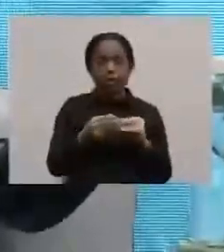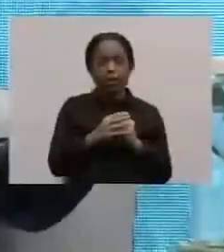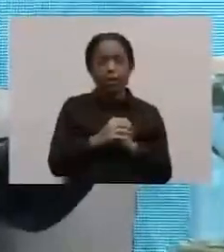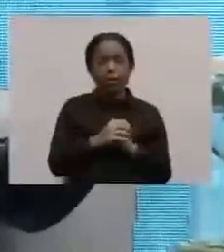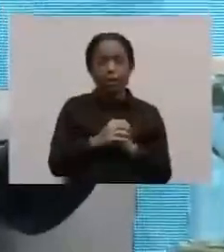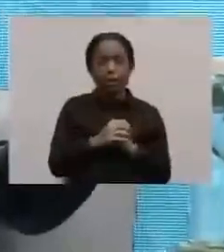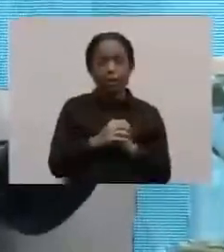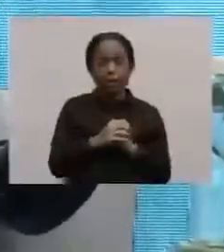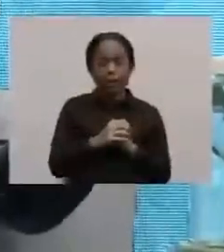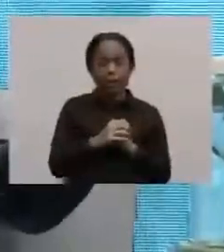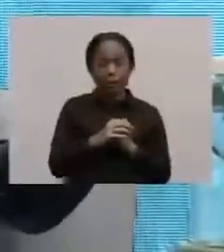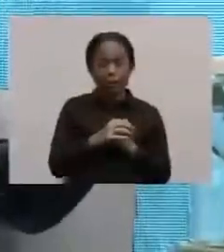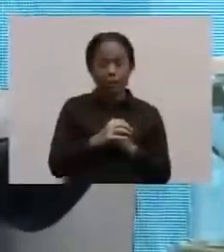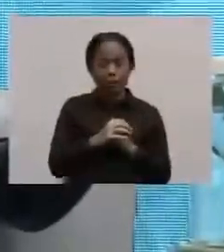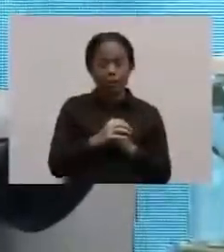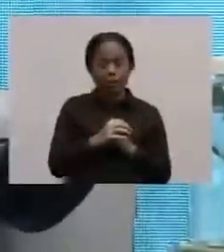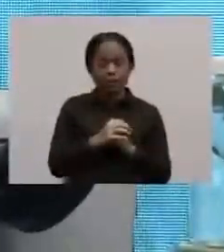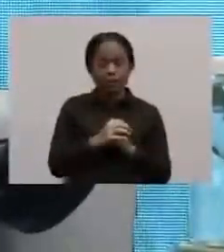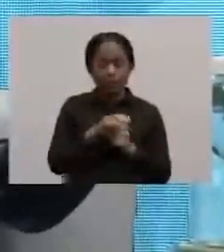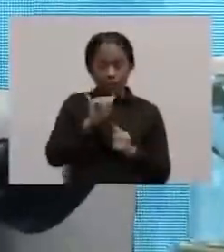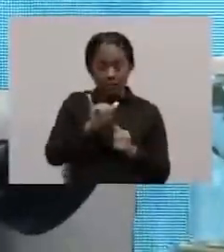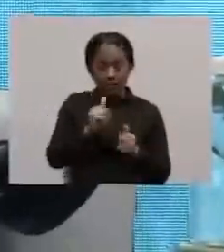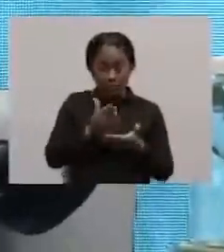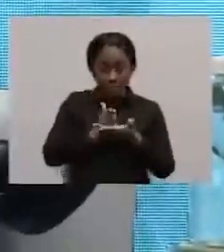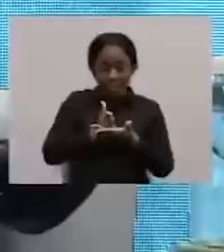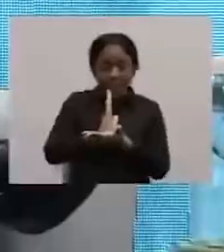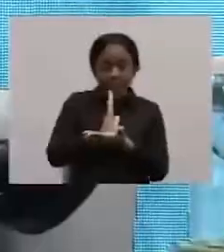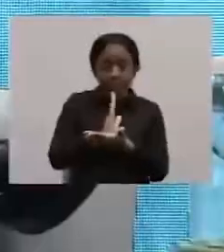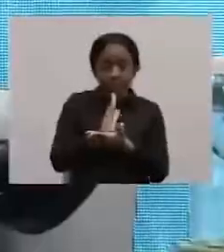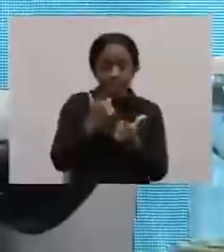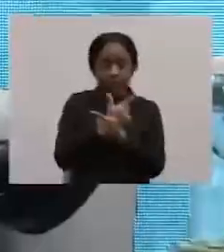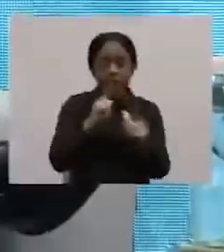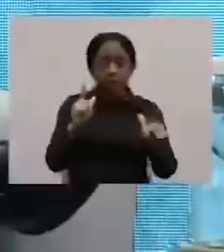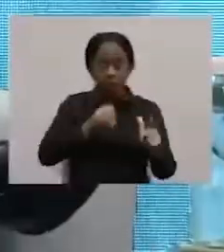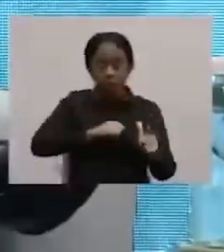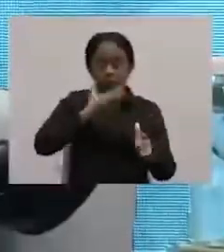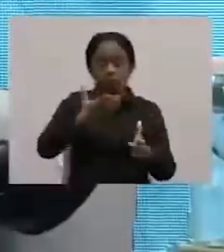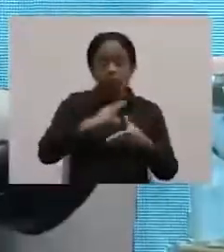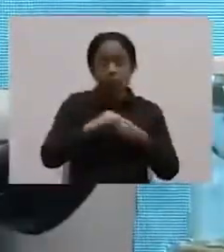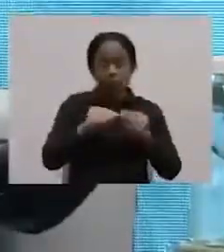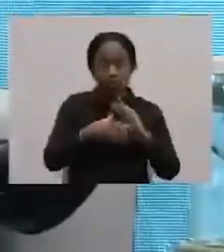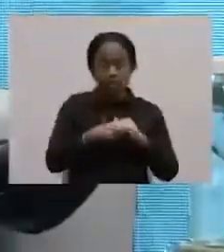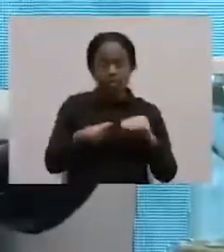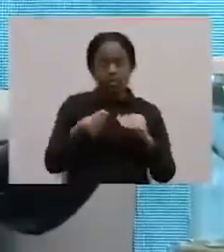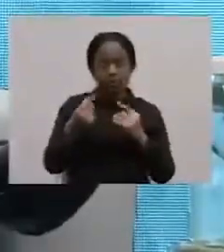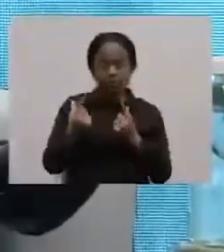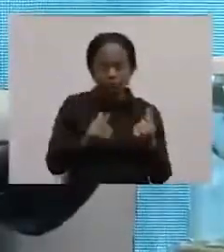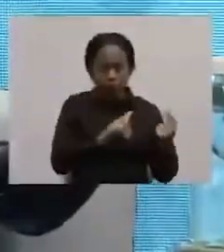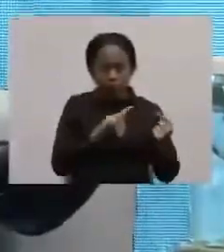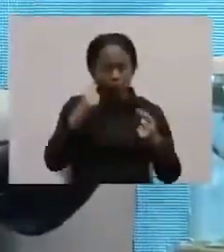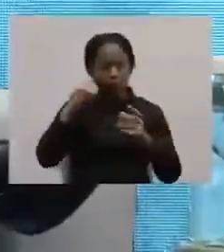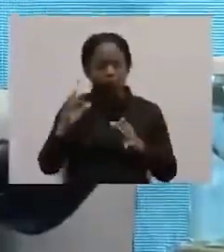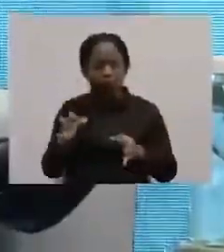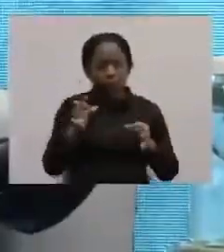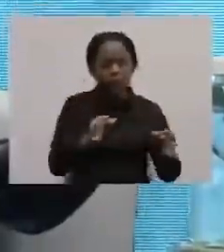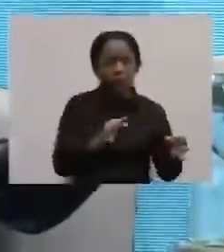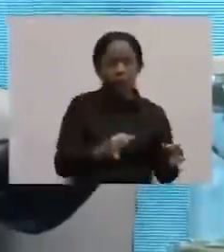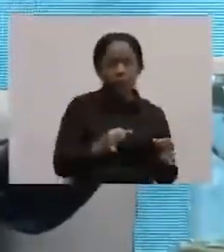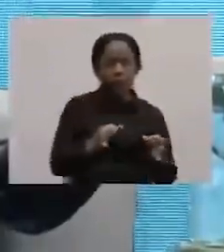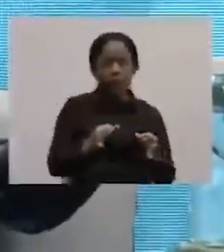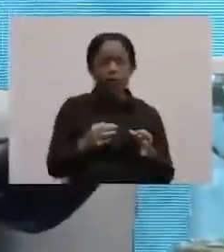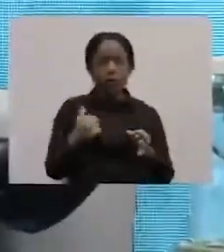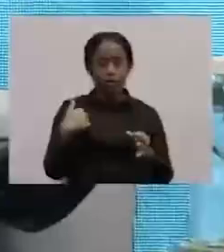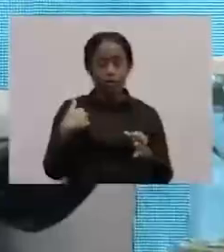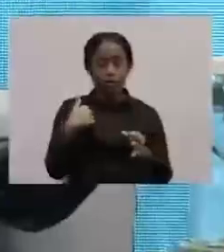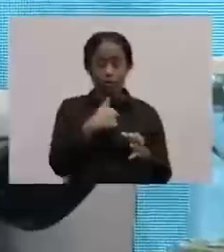con un celo por la regulación ese derecho de la libertad de expresión y de expresarnos, que muchas veces